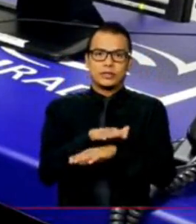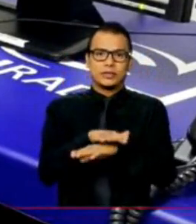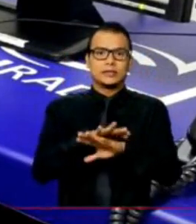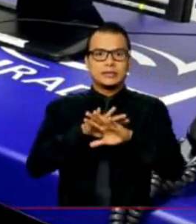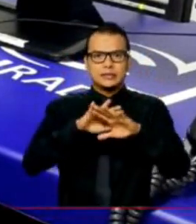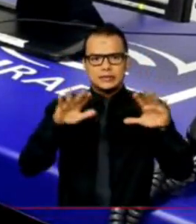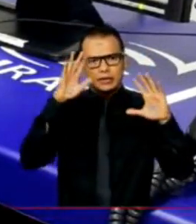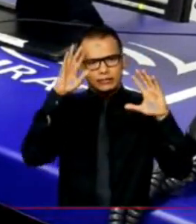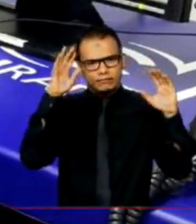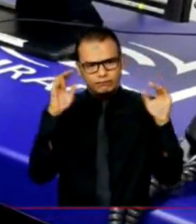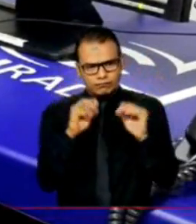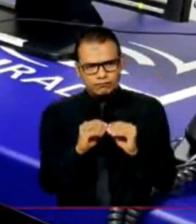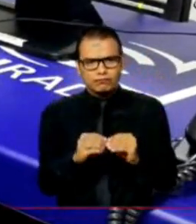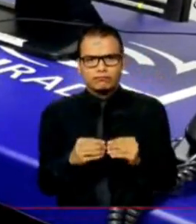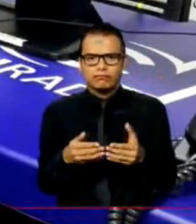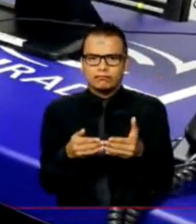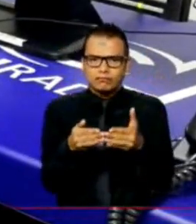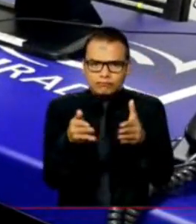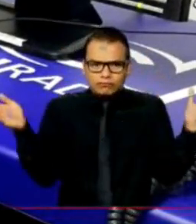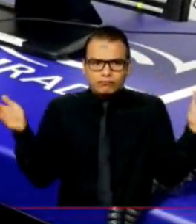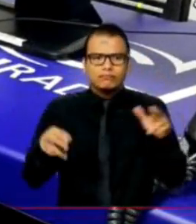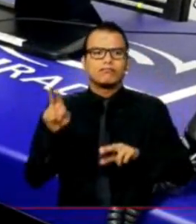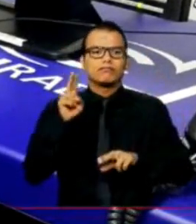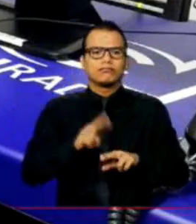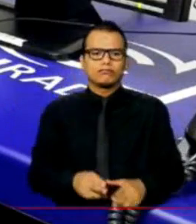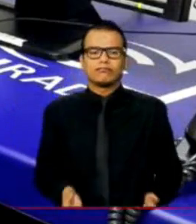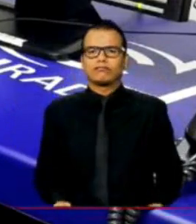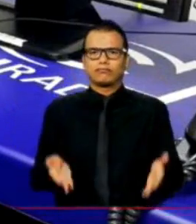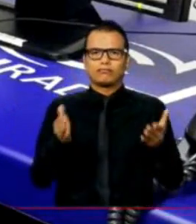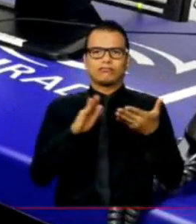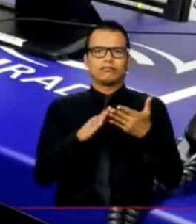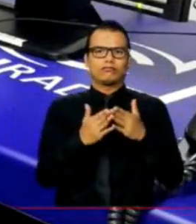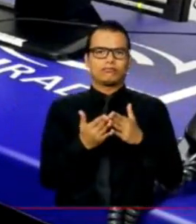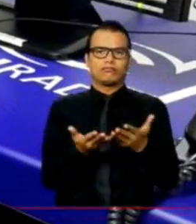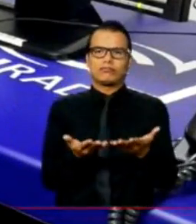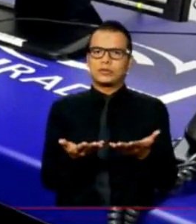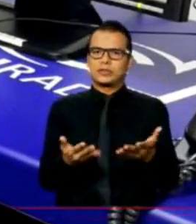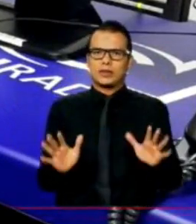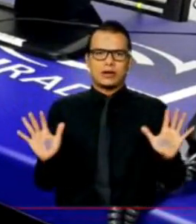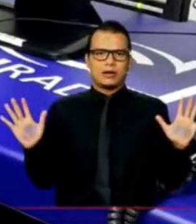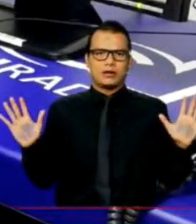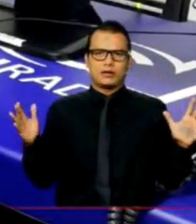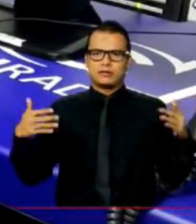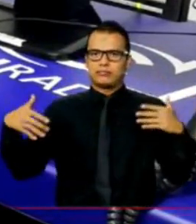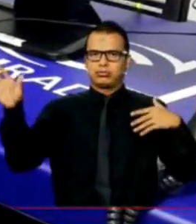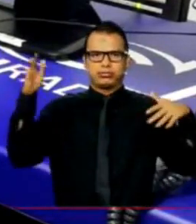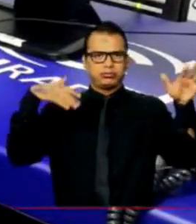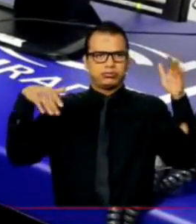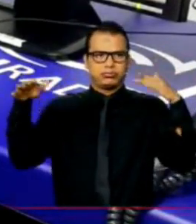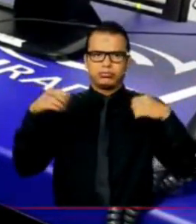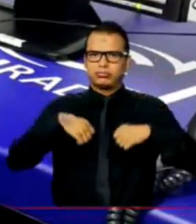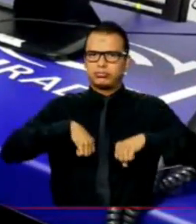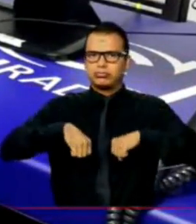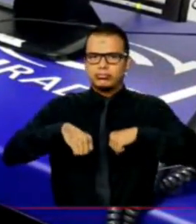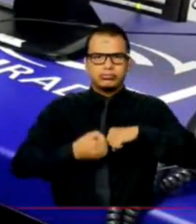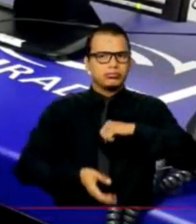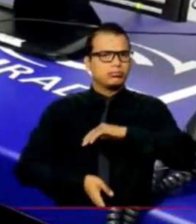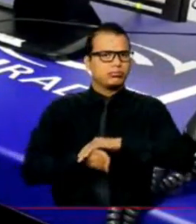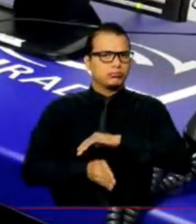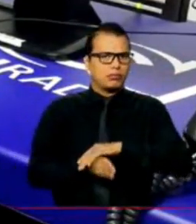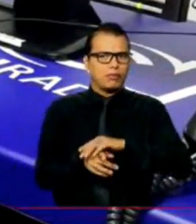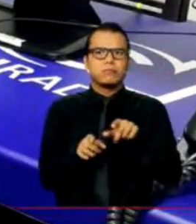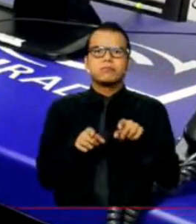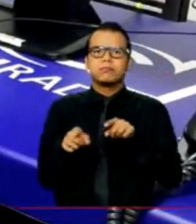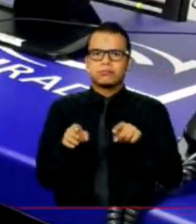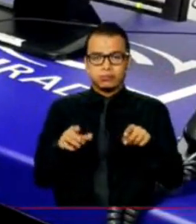acuerdo total y puedan ellos irse satisfechos a sus lugares de origen y poder sacar adelante las obras sociales que están